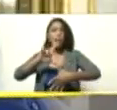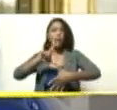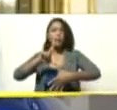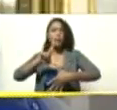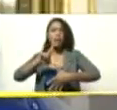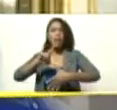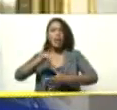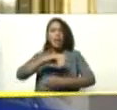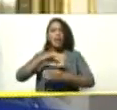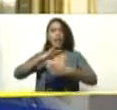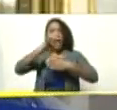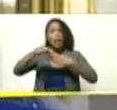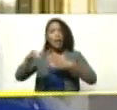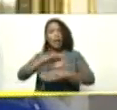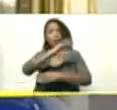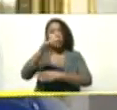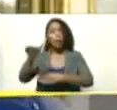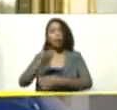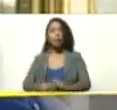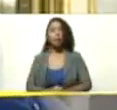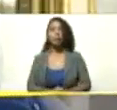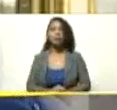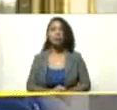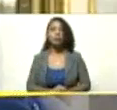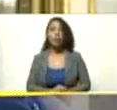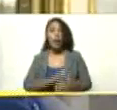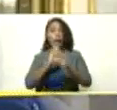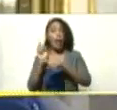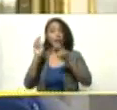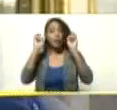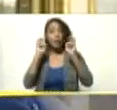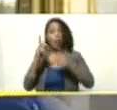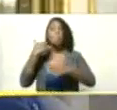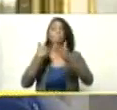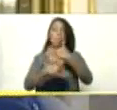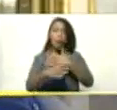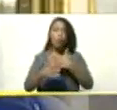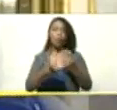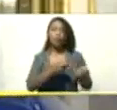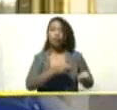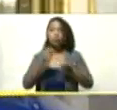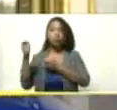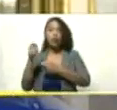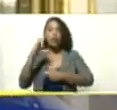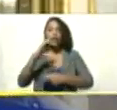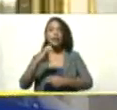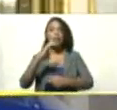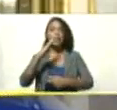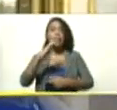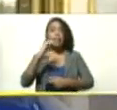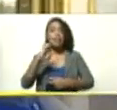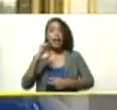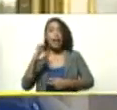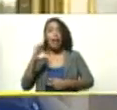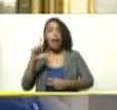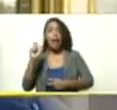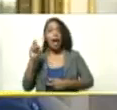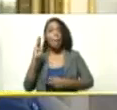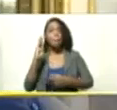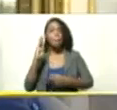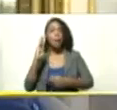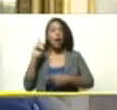Caribe, sobre este gran tema. Este es un tema que también vamos a llevar en su momento a la CELAC, hoy presidida